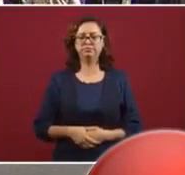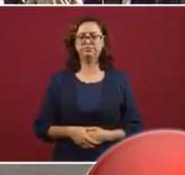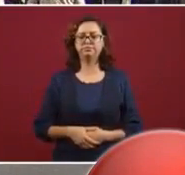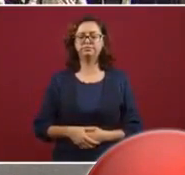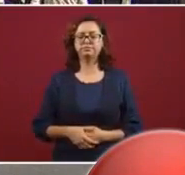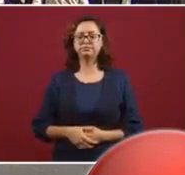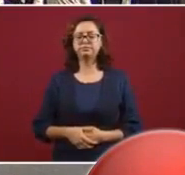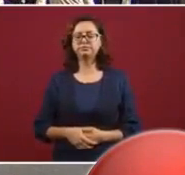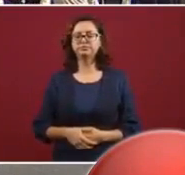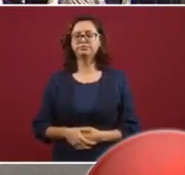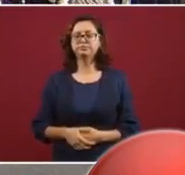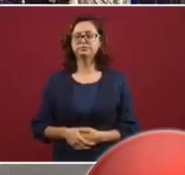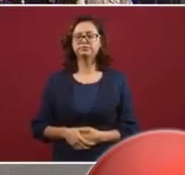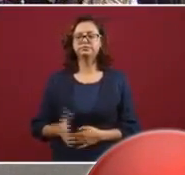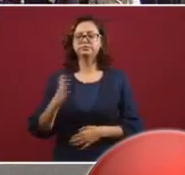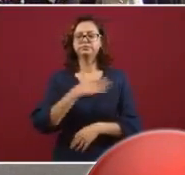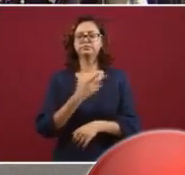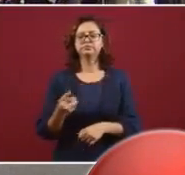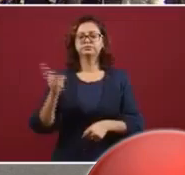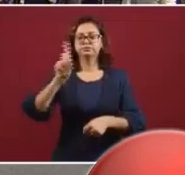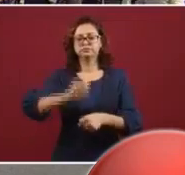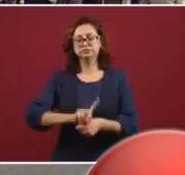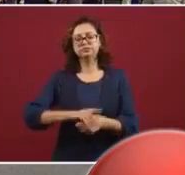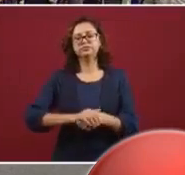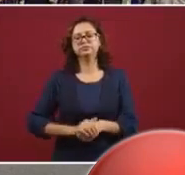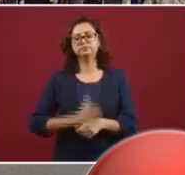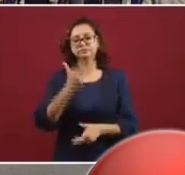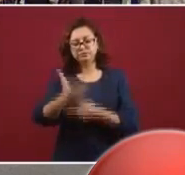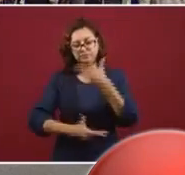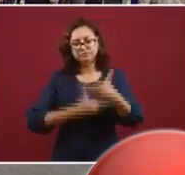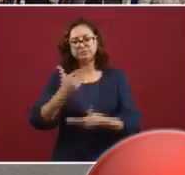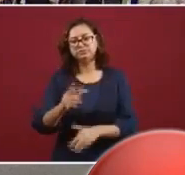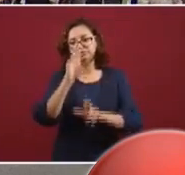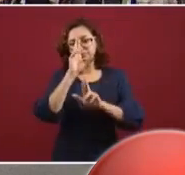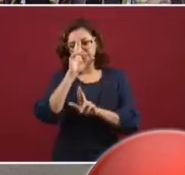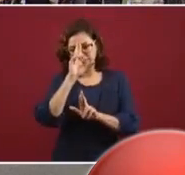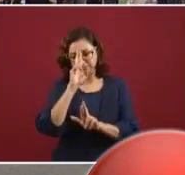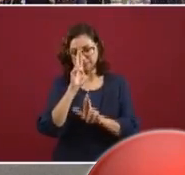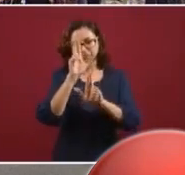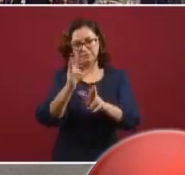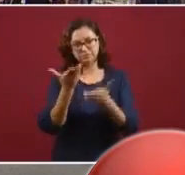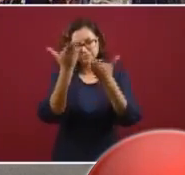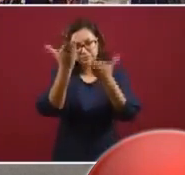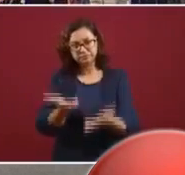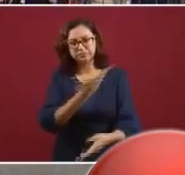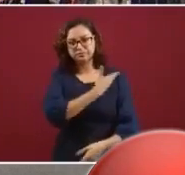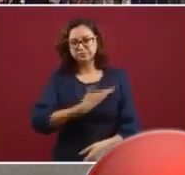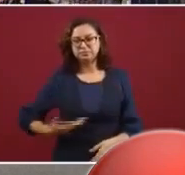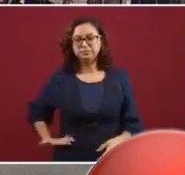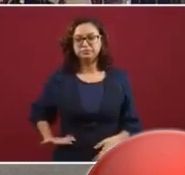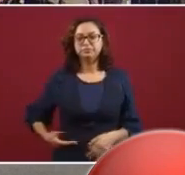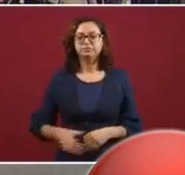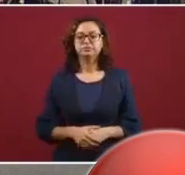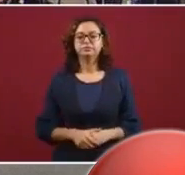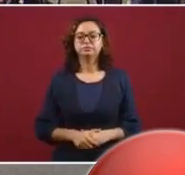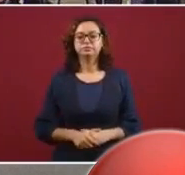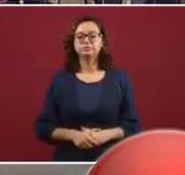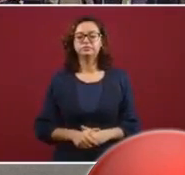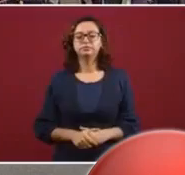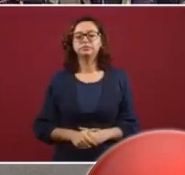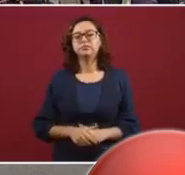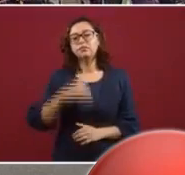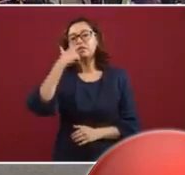Presidente, buenos días. Con el respeto que se merece la investidura presidencial y, por supuesto, usted como jefe del Ejecutivo,